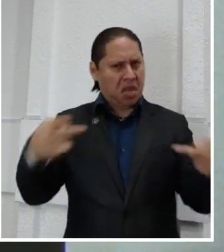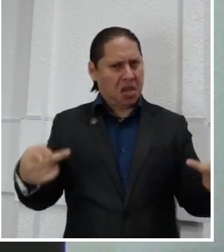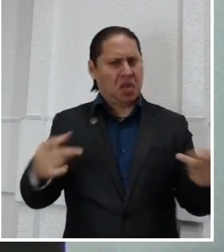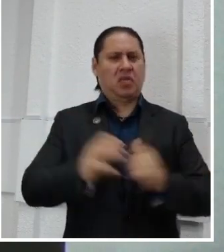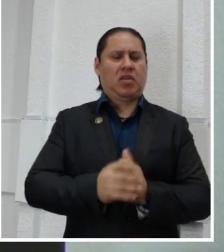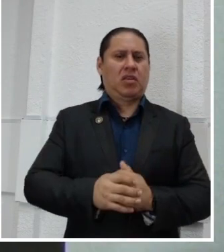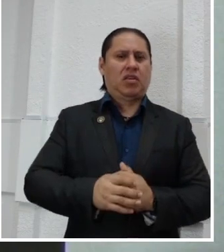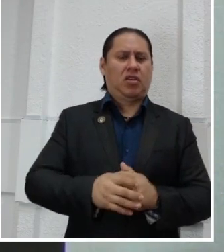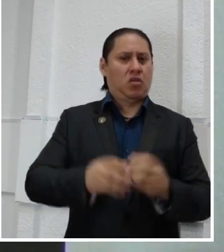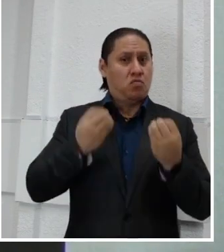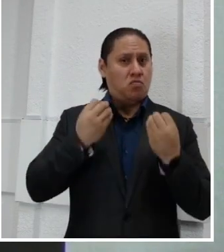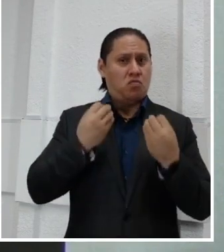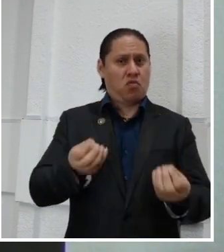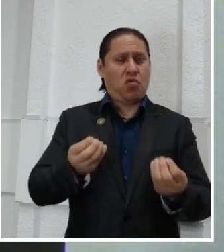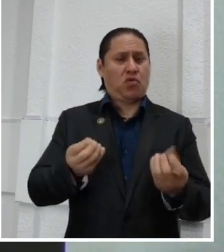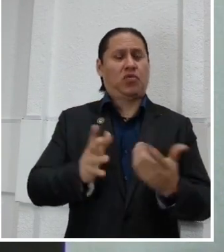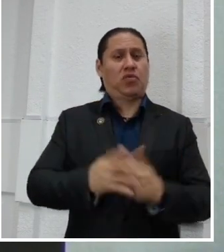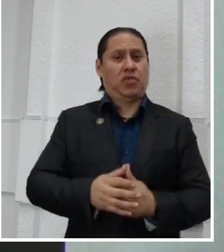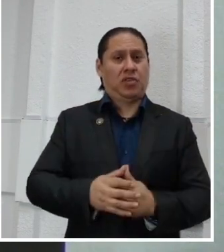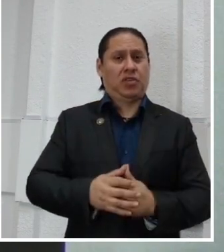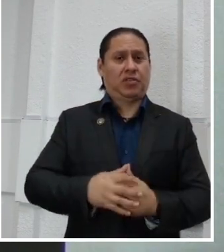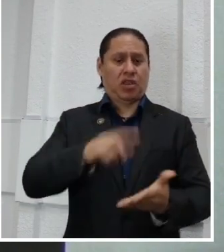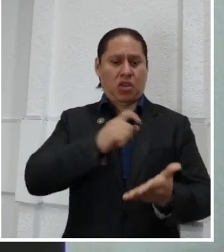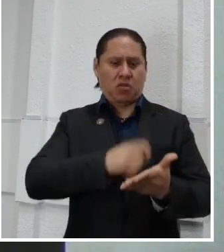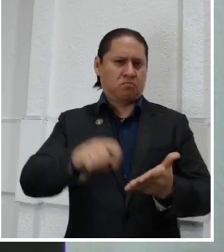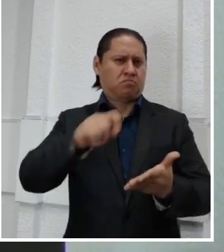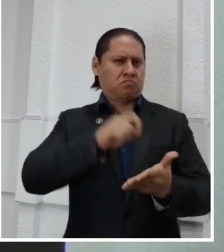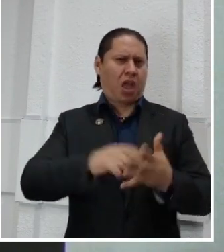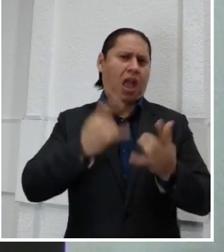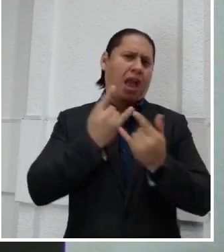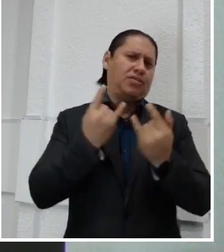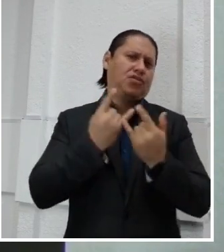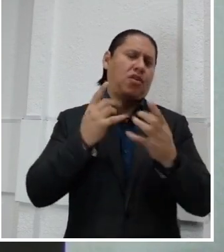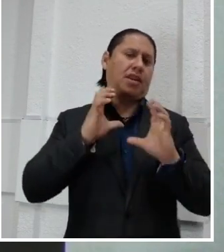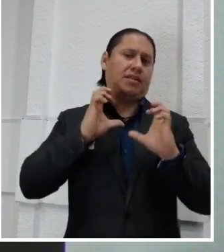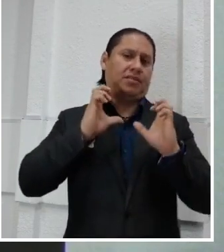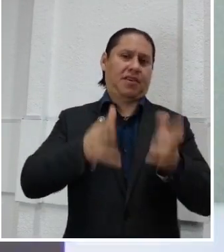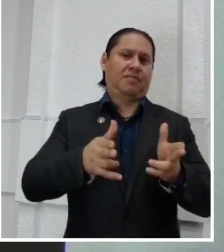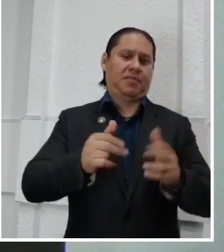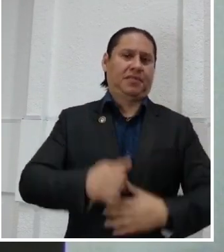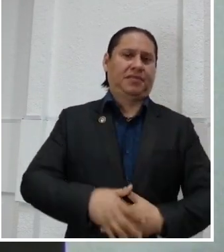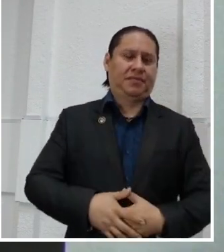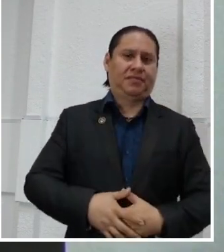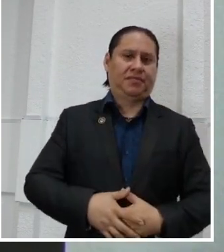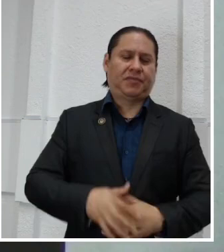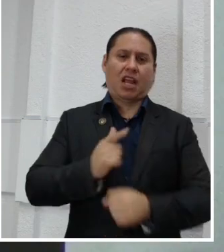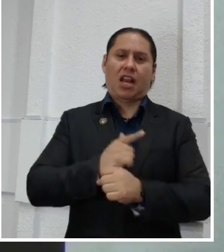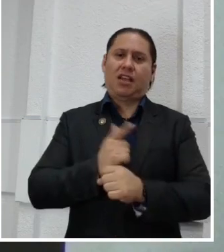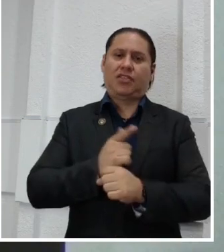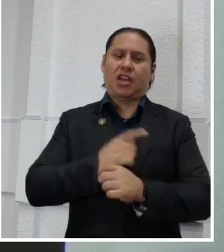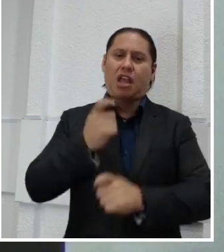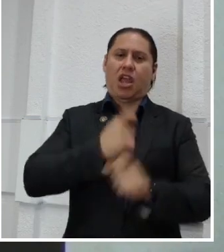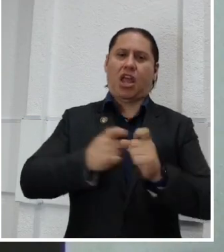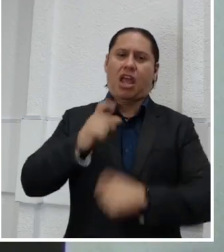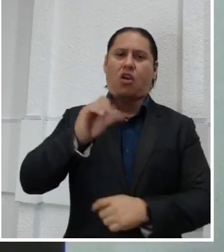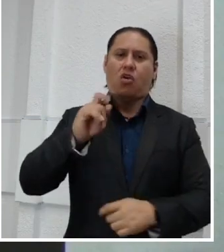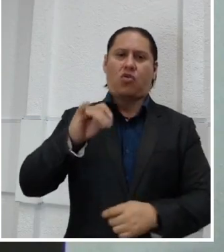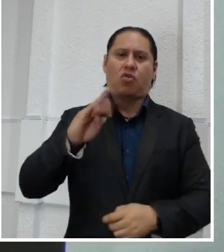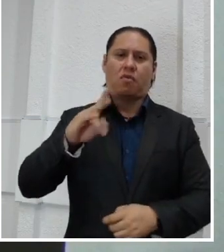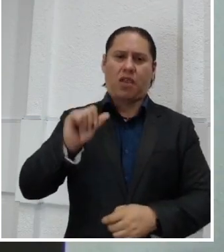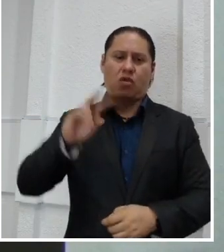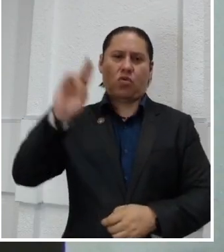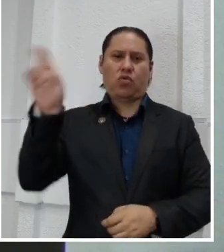y varias obras relativas a la crónica e historia de Chiapas. Fue licenciado en Economía por